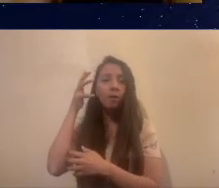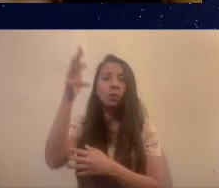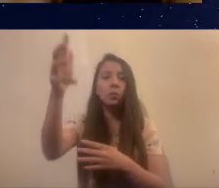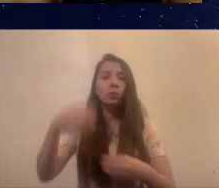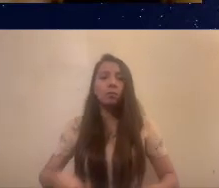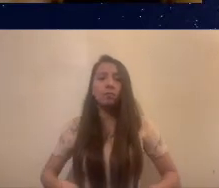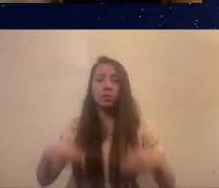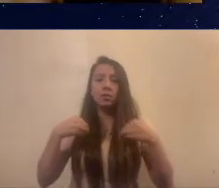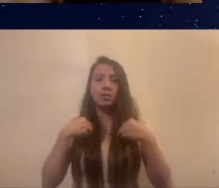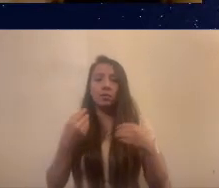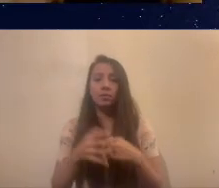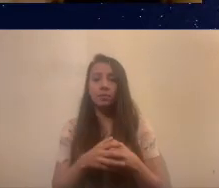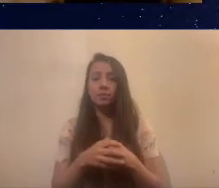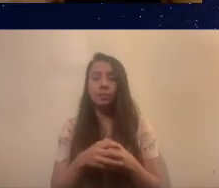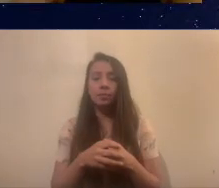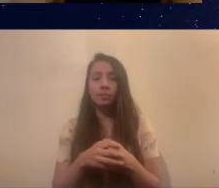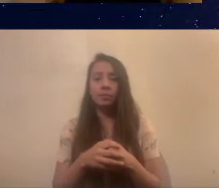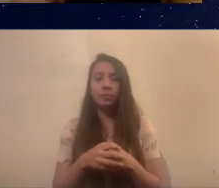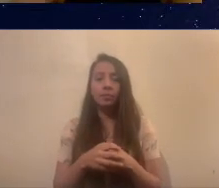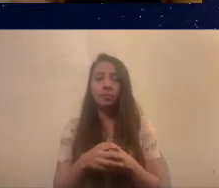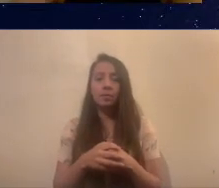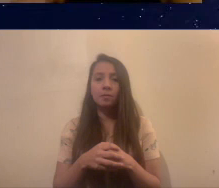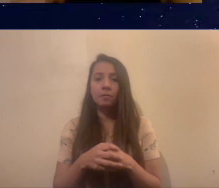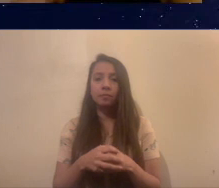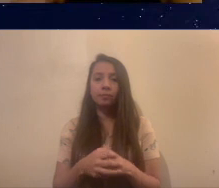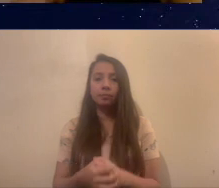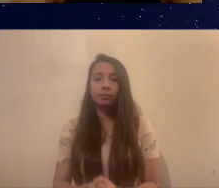largo plazo durante la exploración espacial.